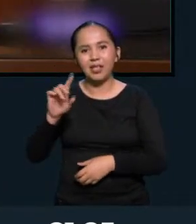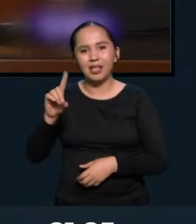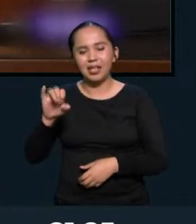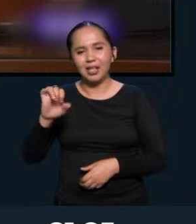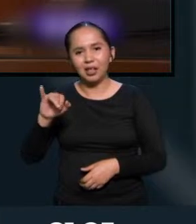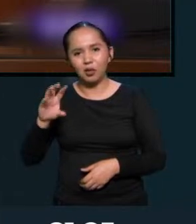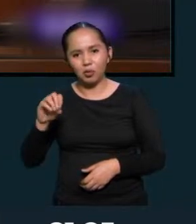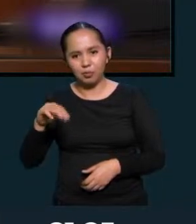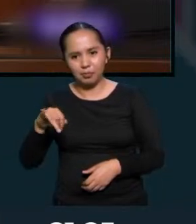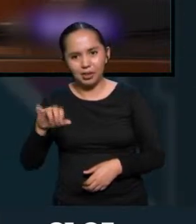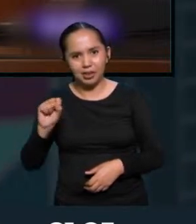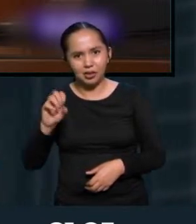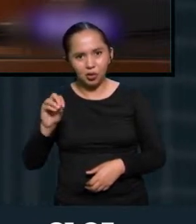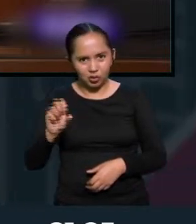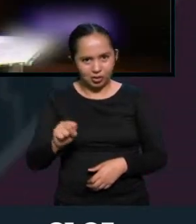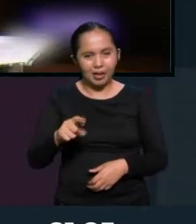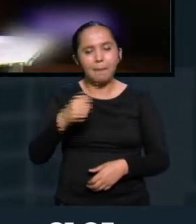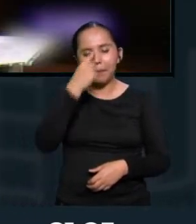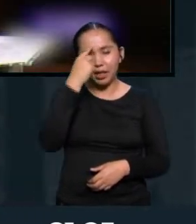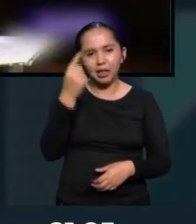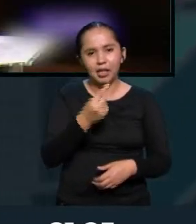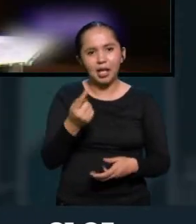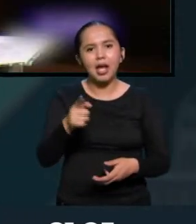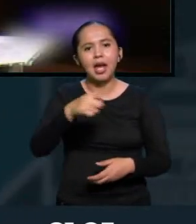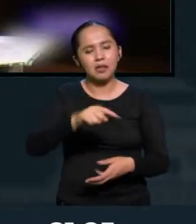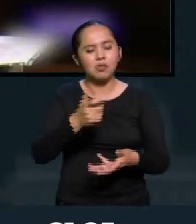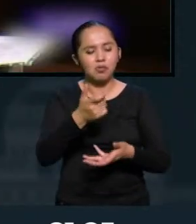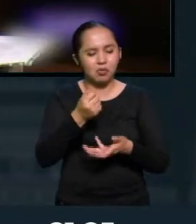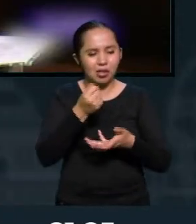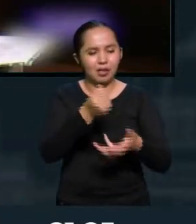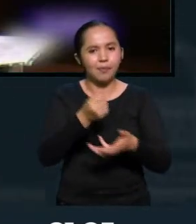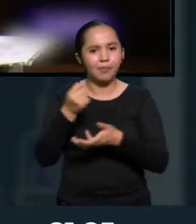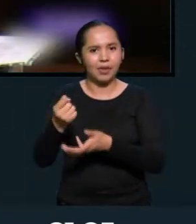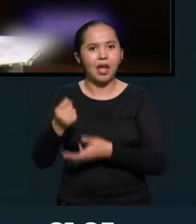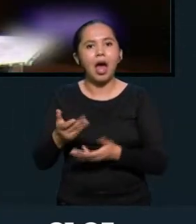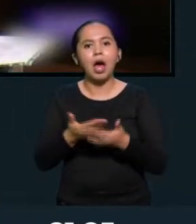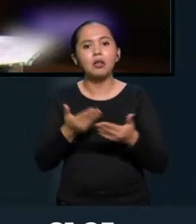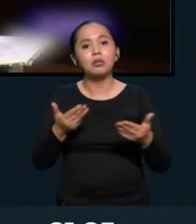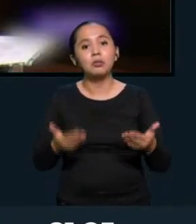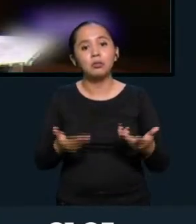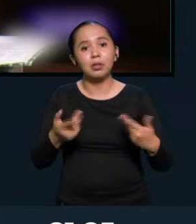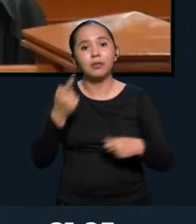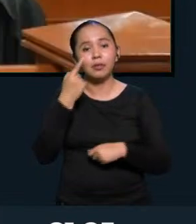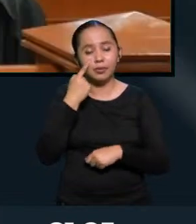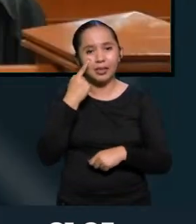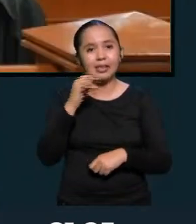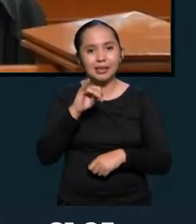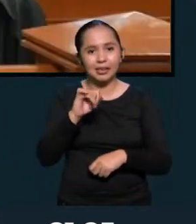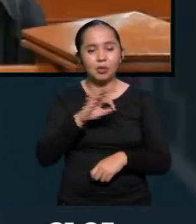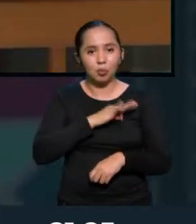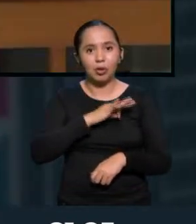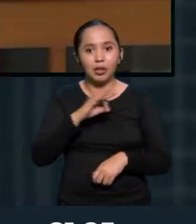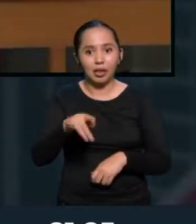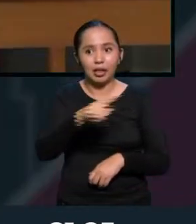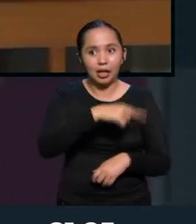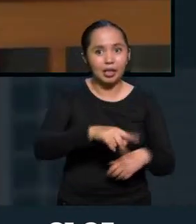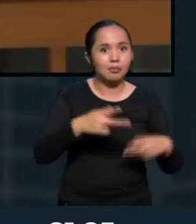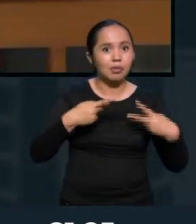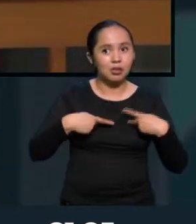ser suficientes para cubrir esos costos. Ahora, ¿se pueden inconformar? Claro que sí, pues los ciudadanos se